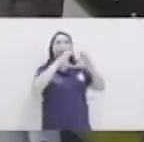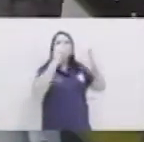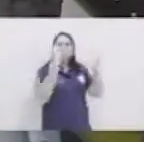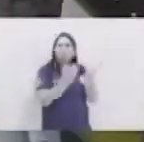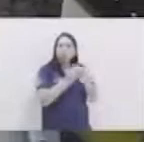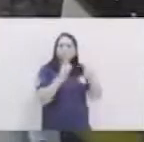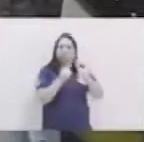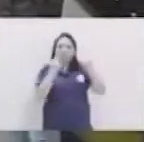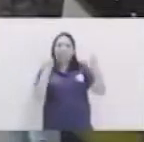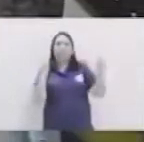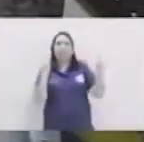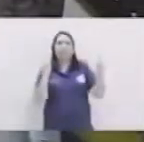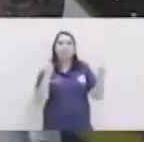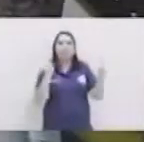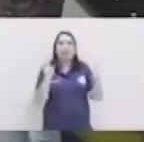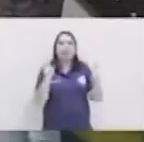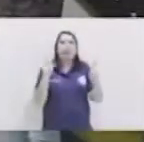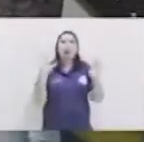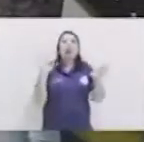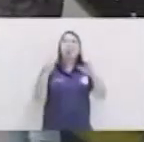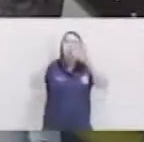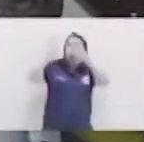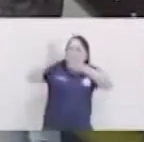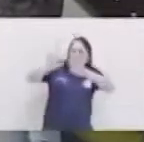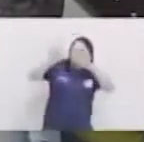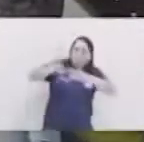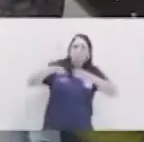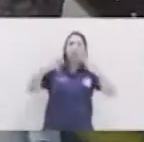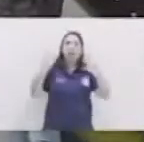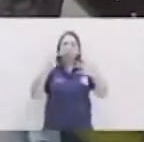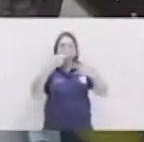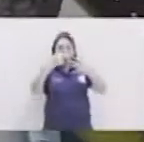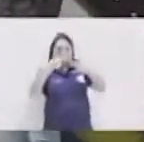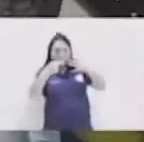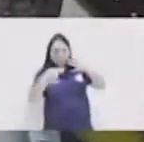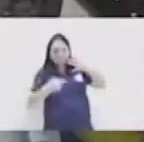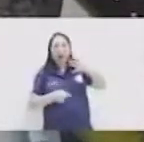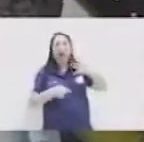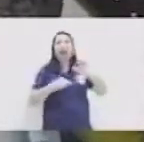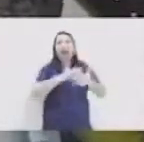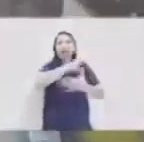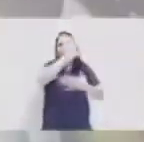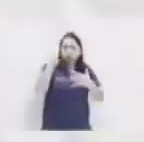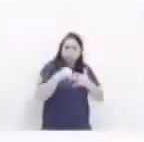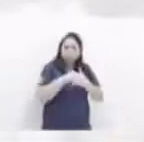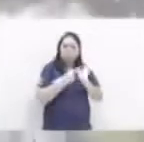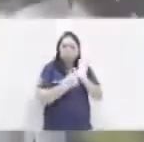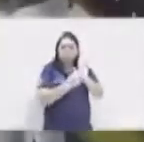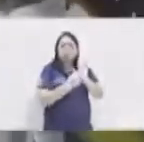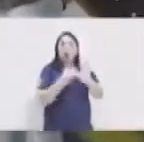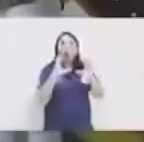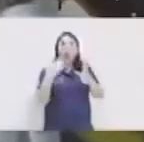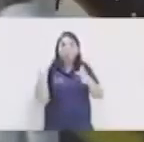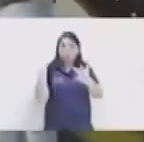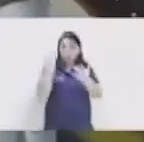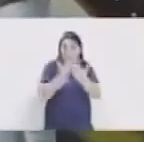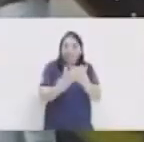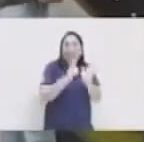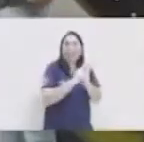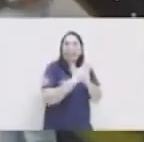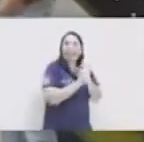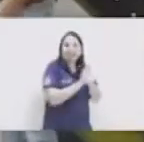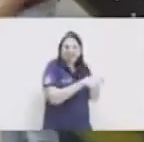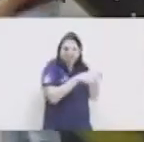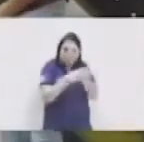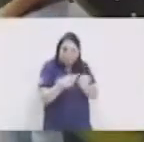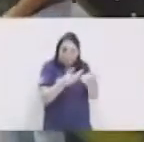textos para que veas cómo es que ellos manejaban o cómo ellos veían el mundo o cómo concebían sus dioses. Tenemos acá de la